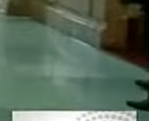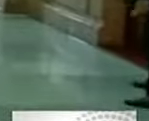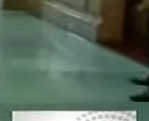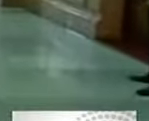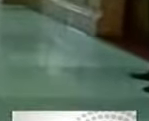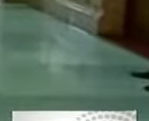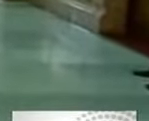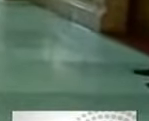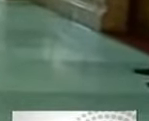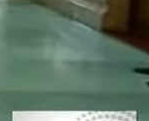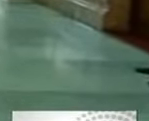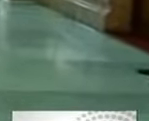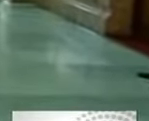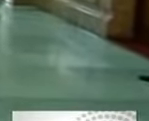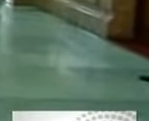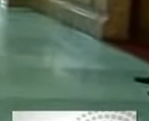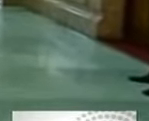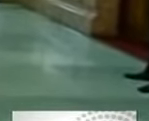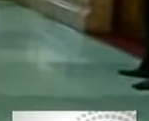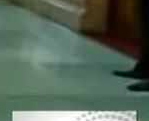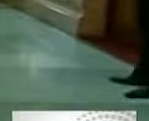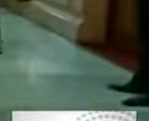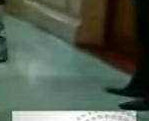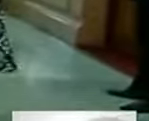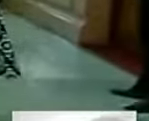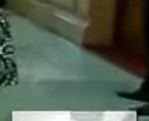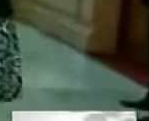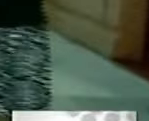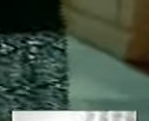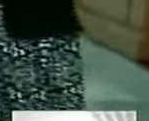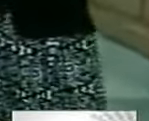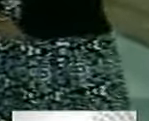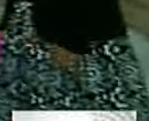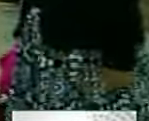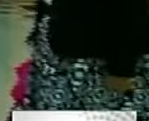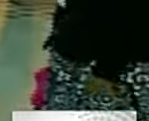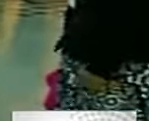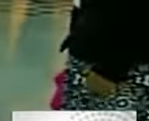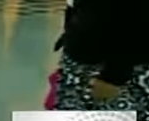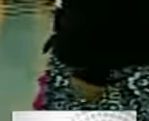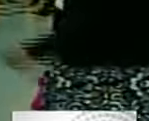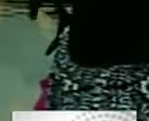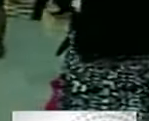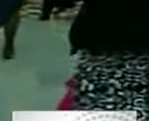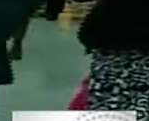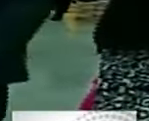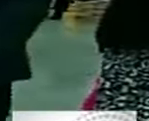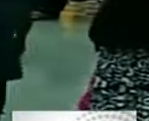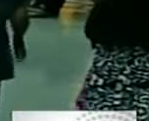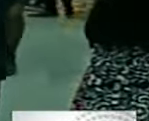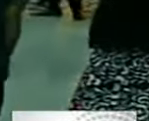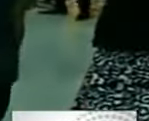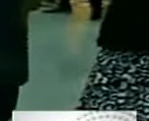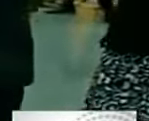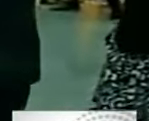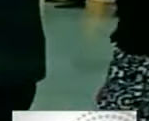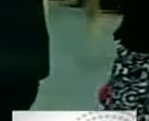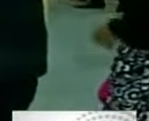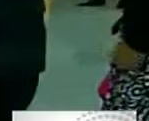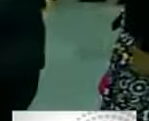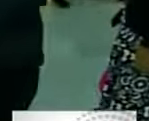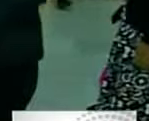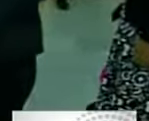vicepresidentes Enrique Wong y Patricia Chirinos, a la espera de que pueda entrar la vicepresidenta Lady Camones